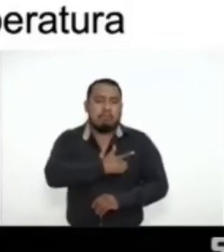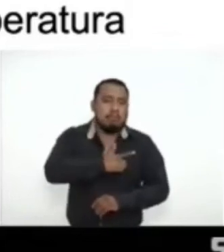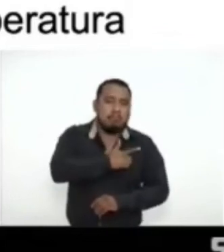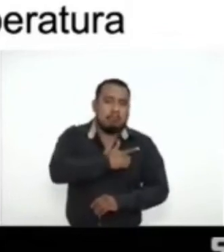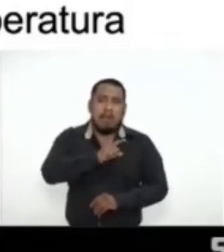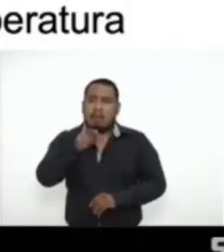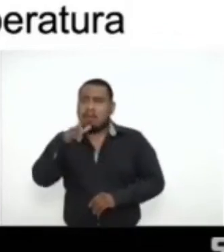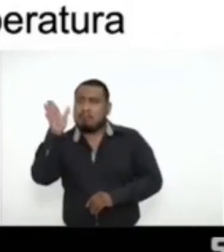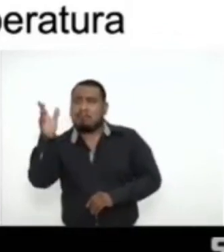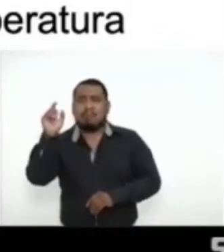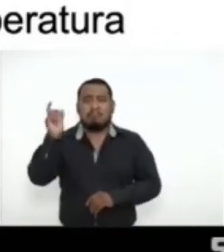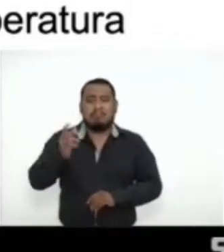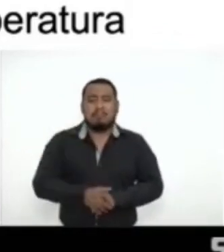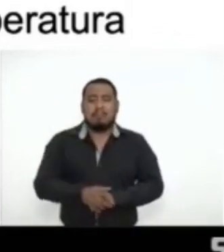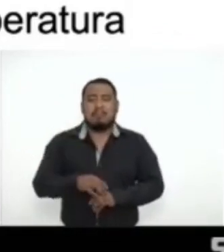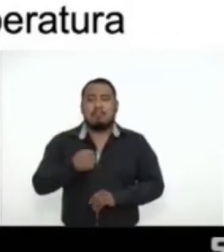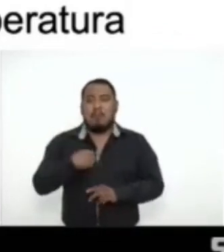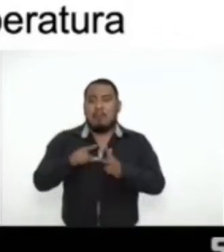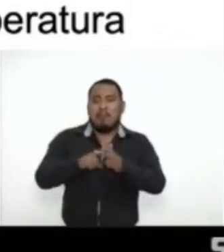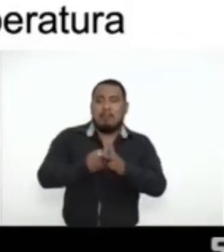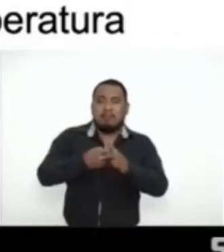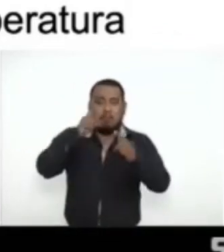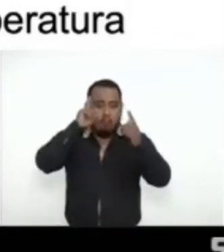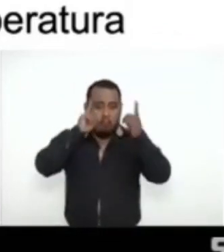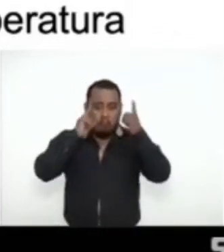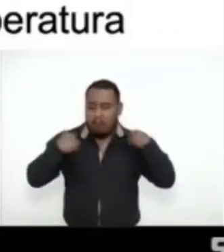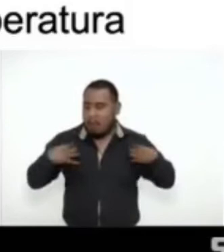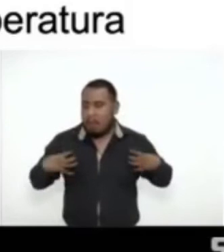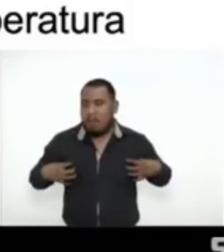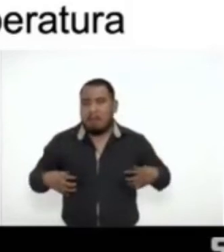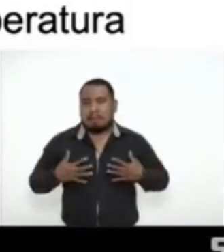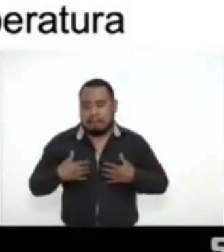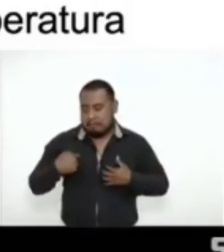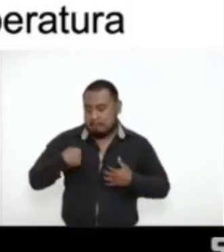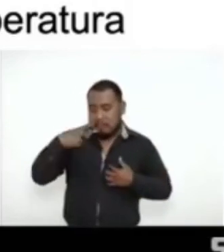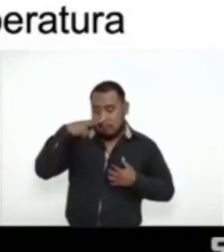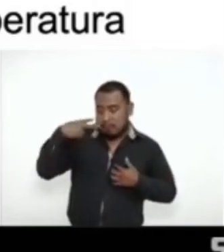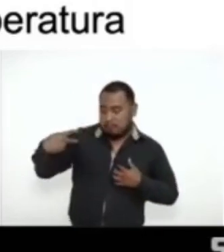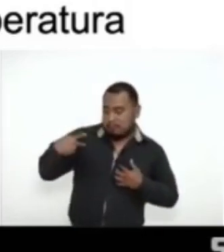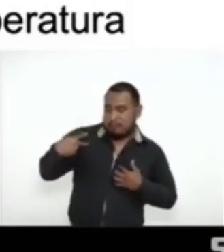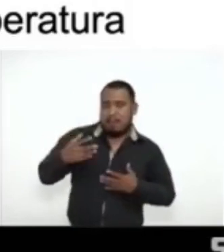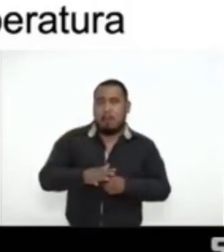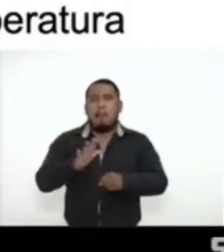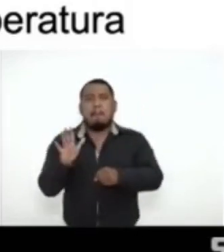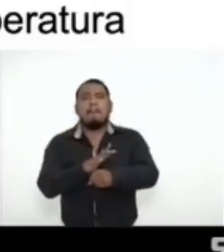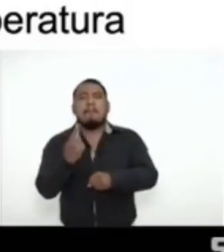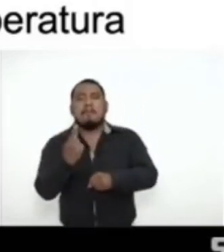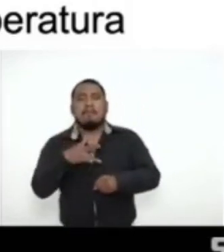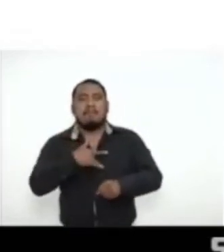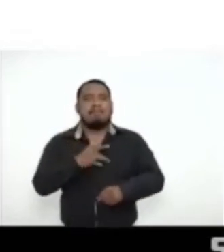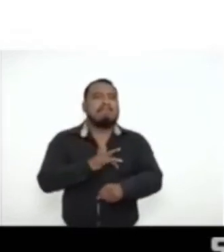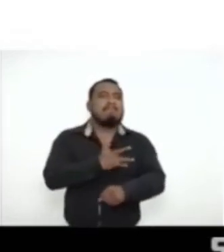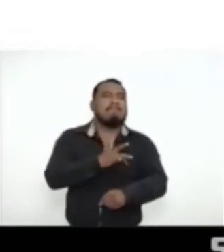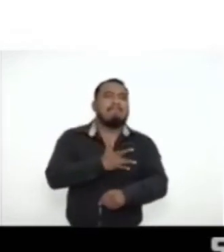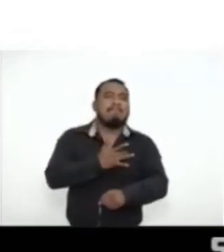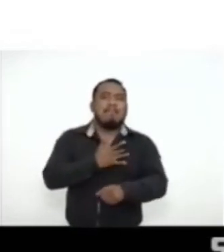chico que me gusta. Y empiezo con ese sudor en donde digo, ¡ay, ya se me nota! ¿Por qué? Porque me siento amenazado. Tiene